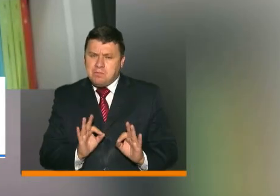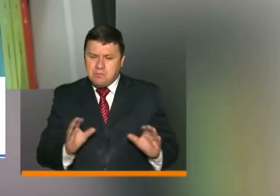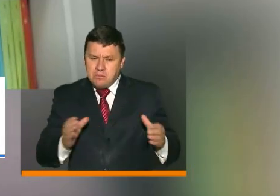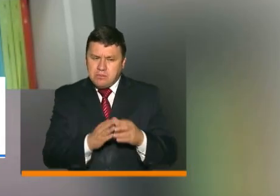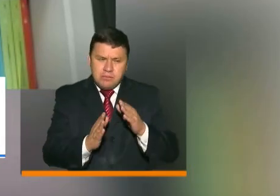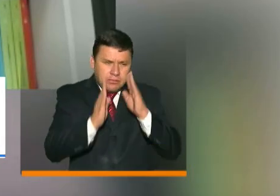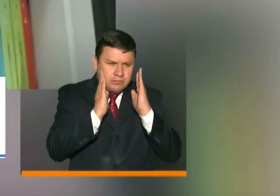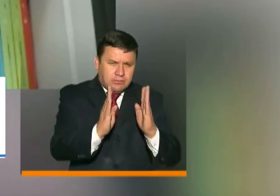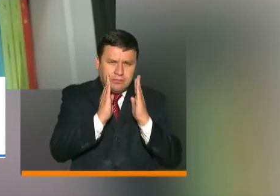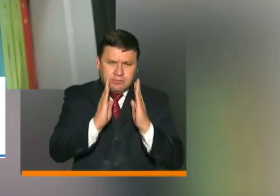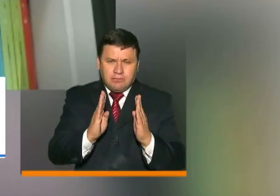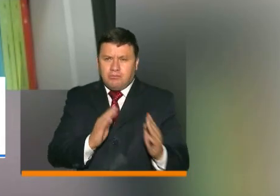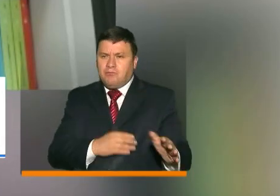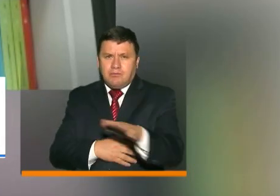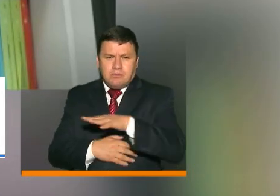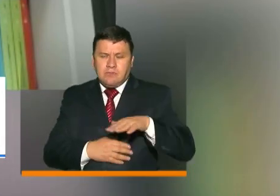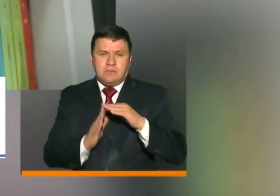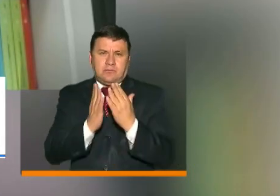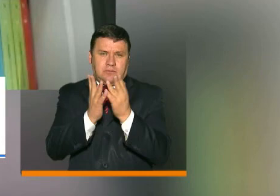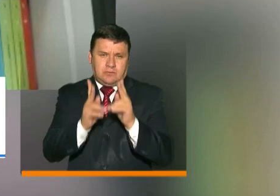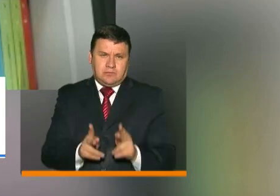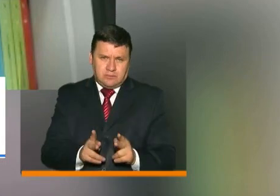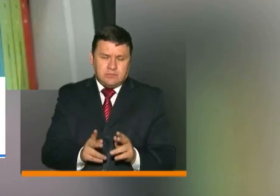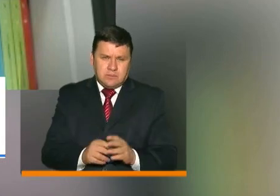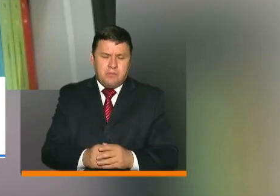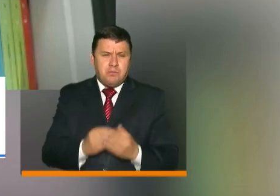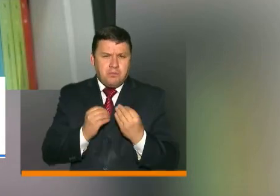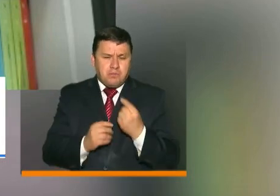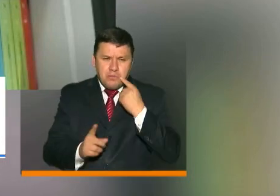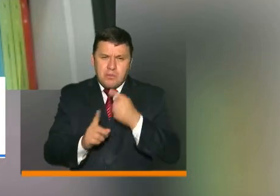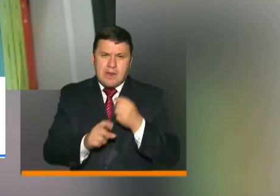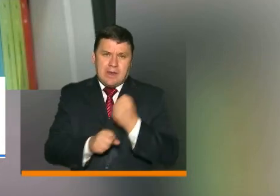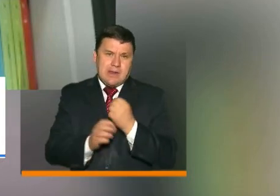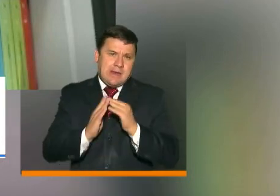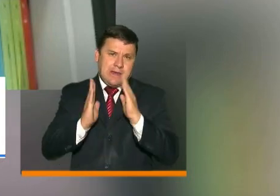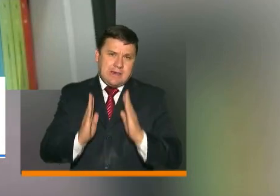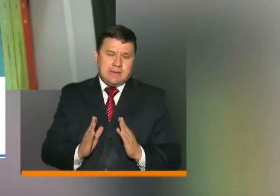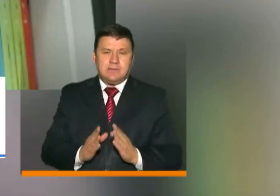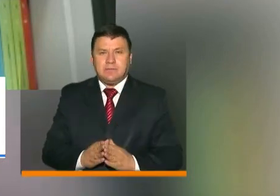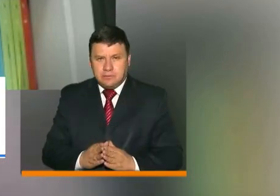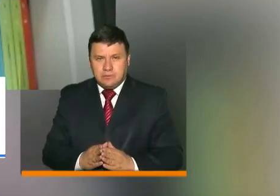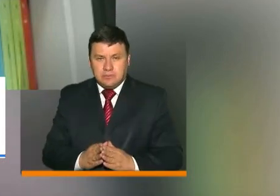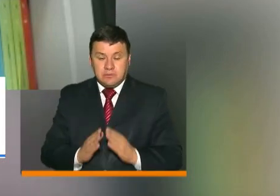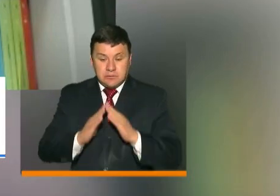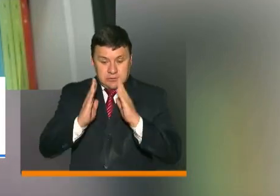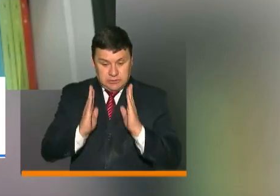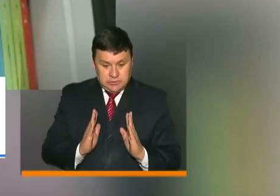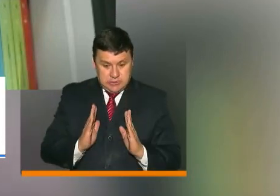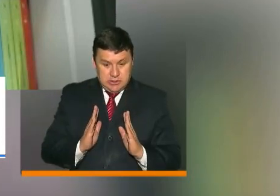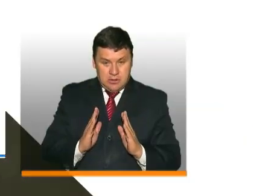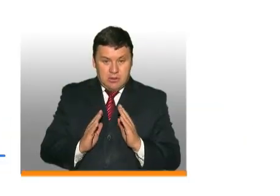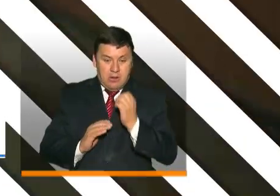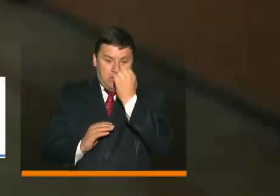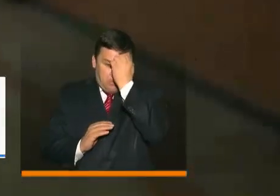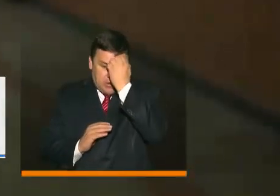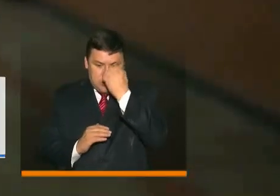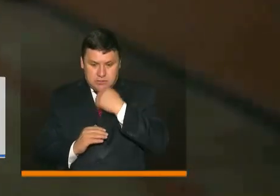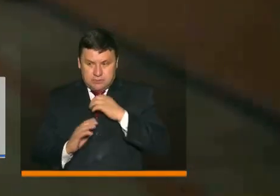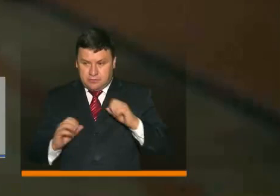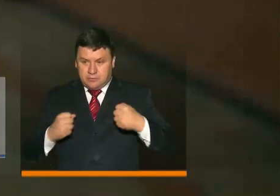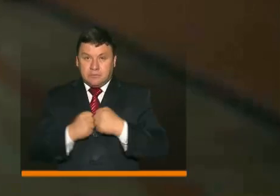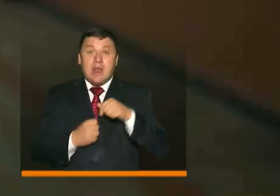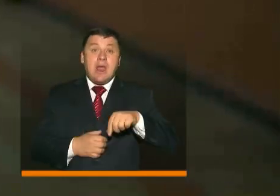y atendiendo a nuestros estudiantes para su trabajo en casa y desde la casa de nuestros maestros. En